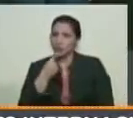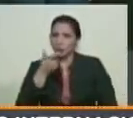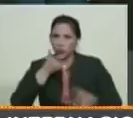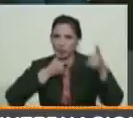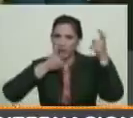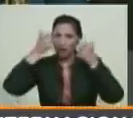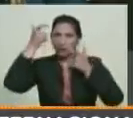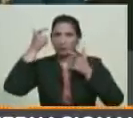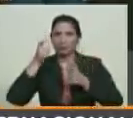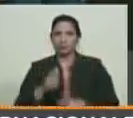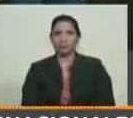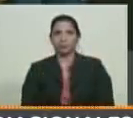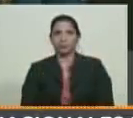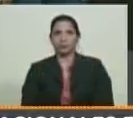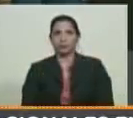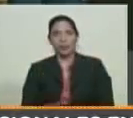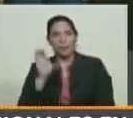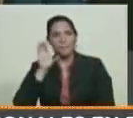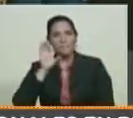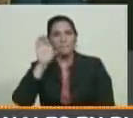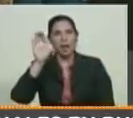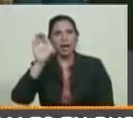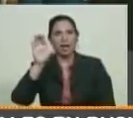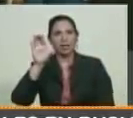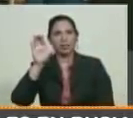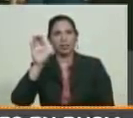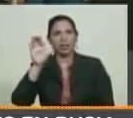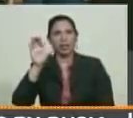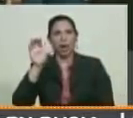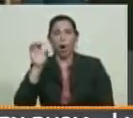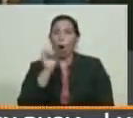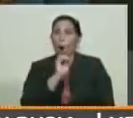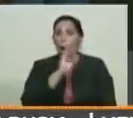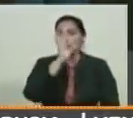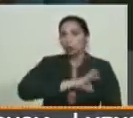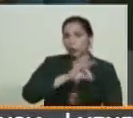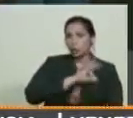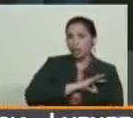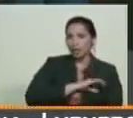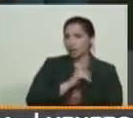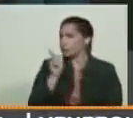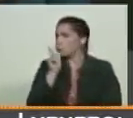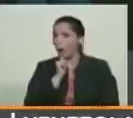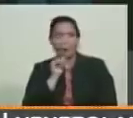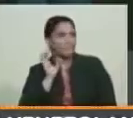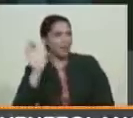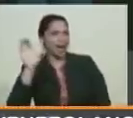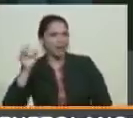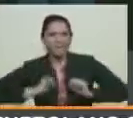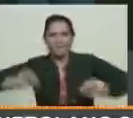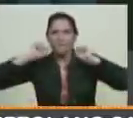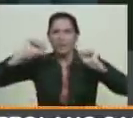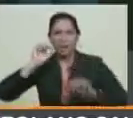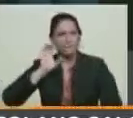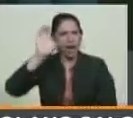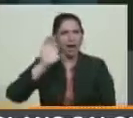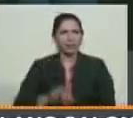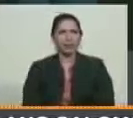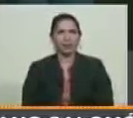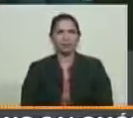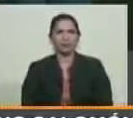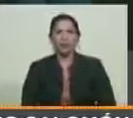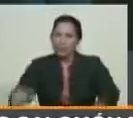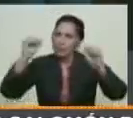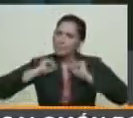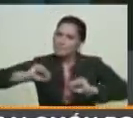Chávez. La patria o es socialista o no es patria. ¡Que viva la patria!